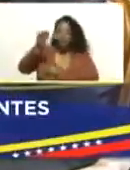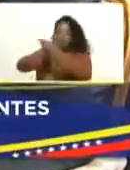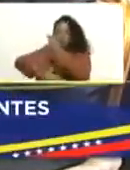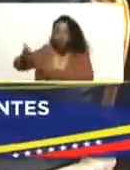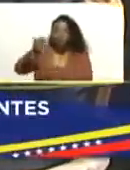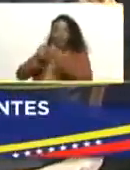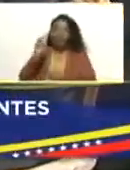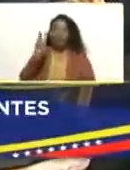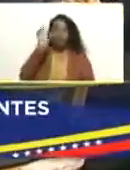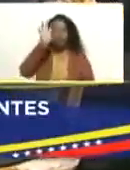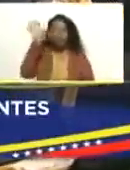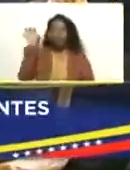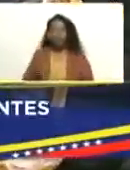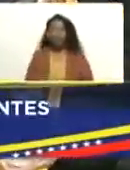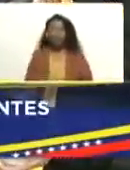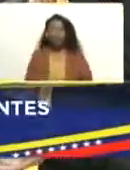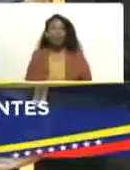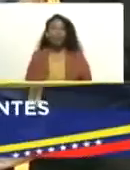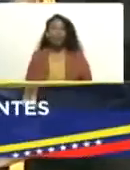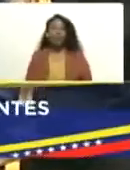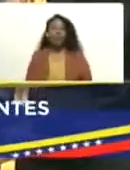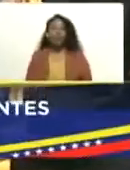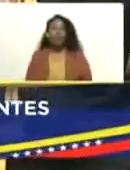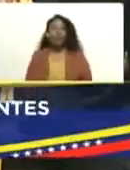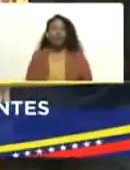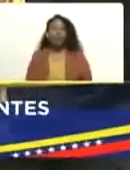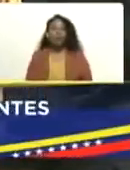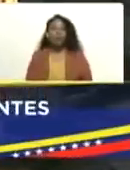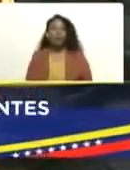países. Los dos países